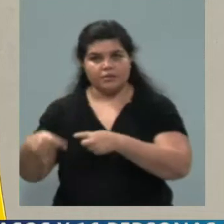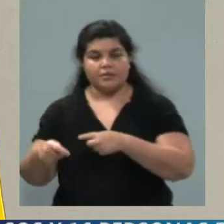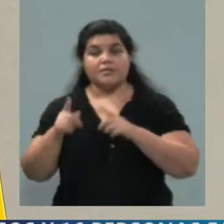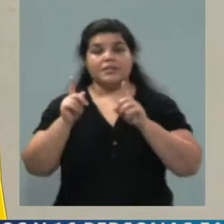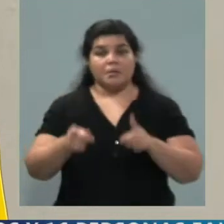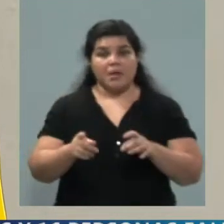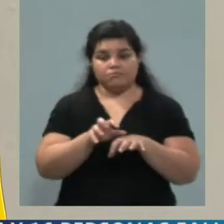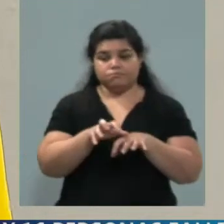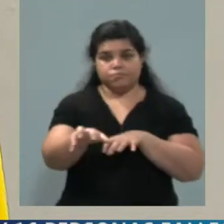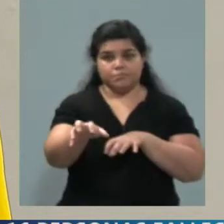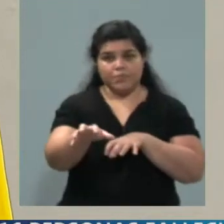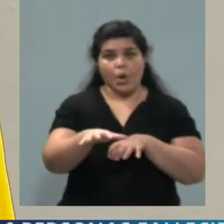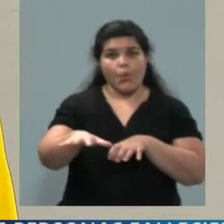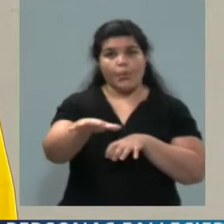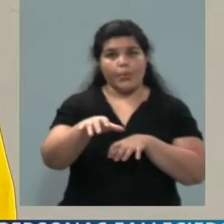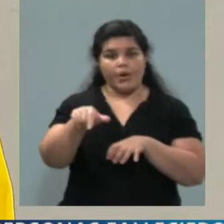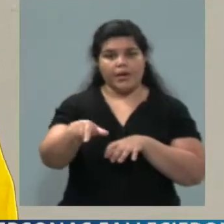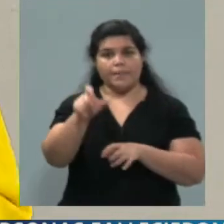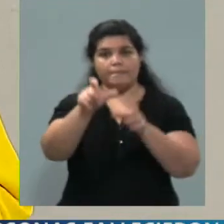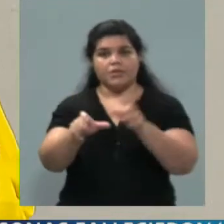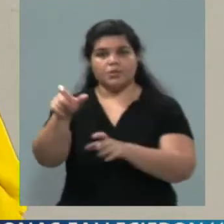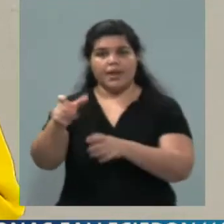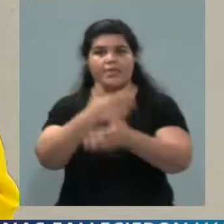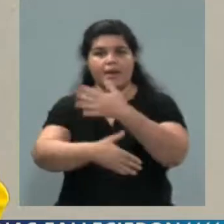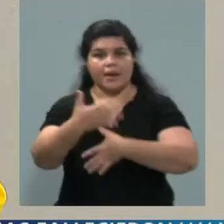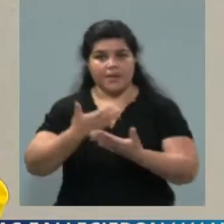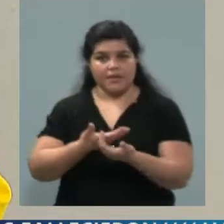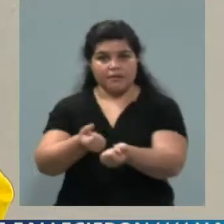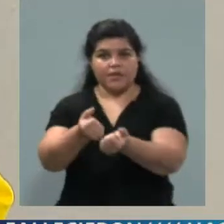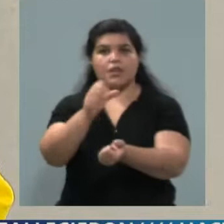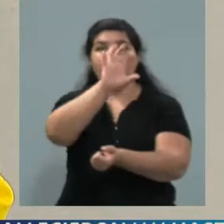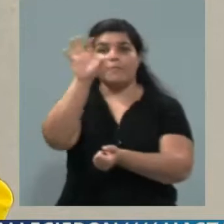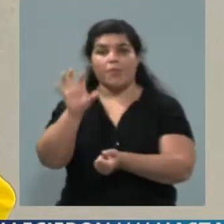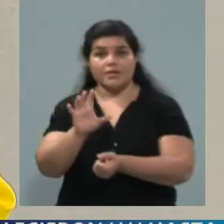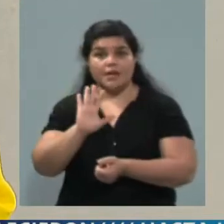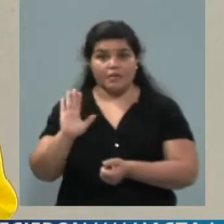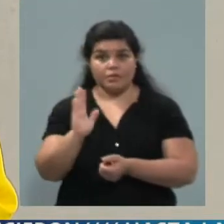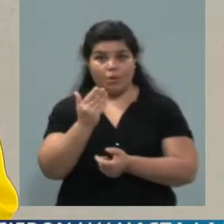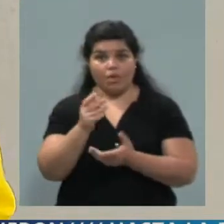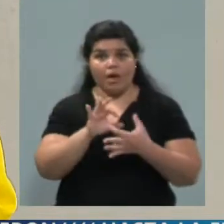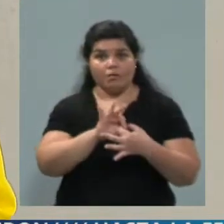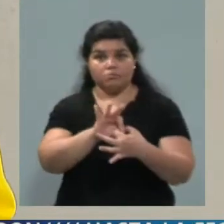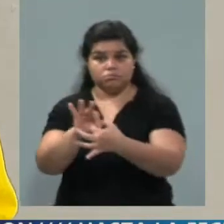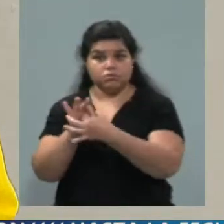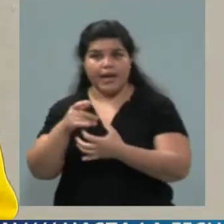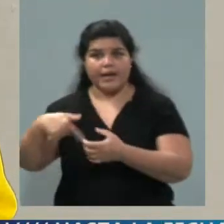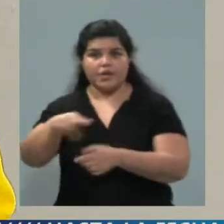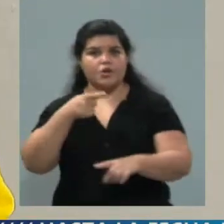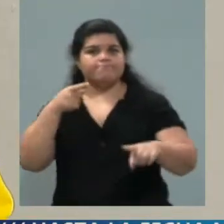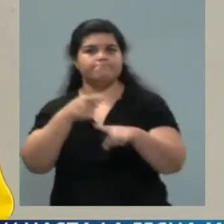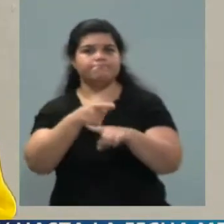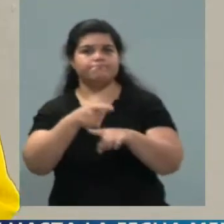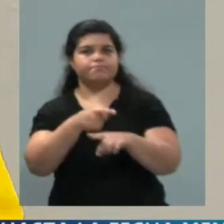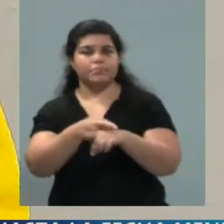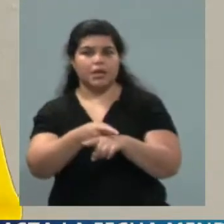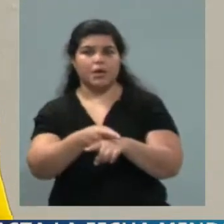oficinas que defienden a las personas con discapacidad en las distintas provincias. Vienen reclamando que sean prioridad para la